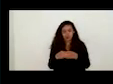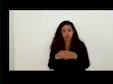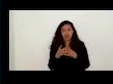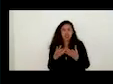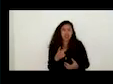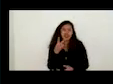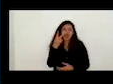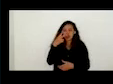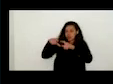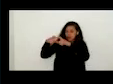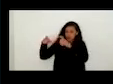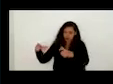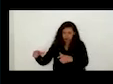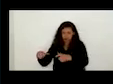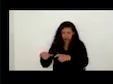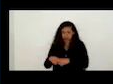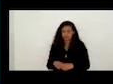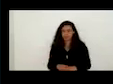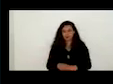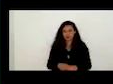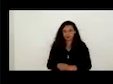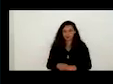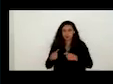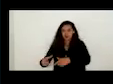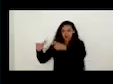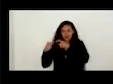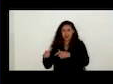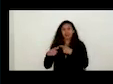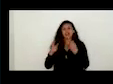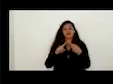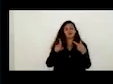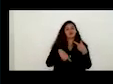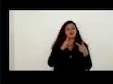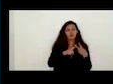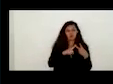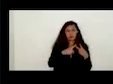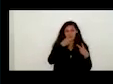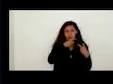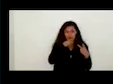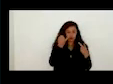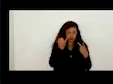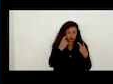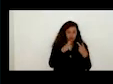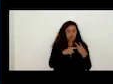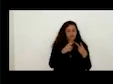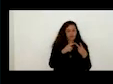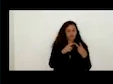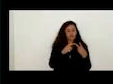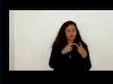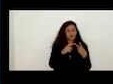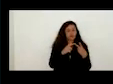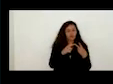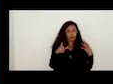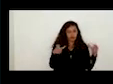dos hot cakes. Y el otro platillo sería para desayunar un plato pequeño